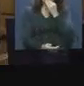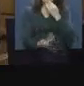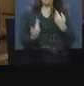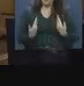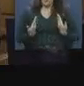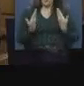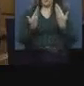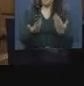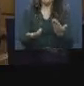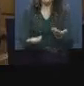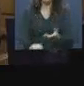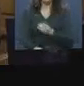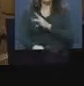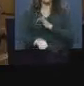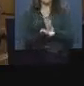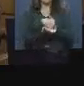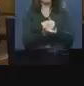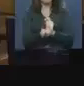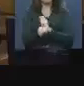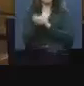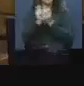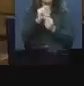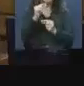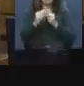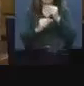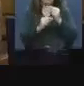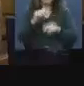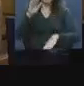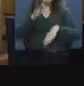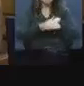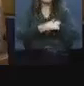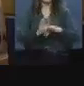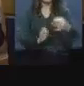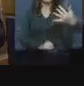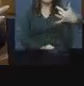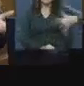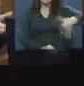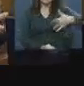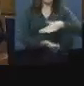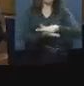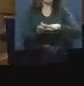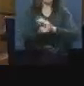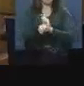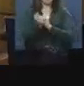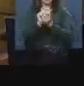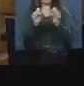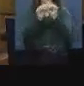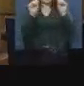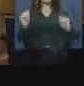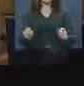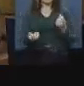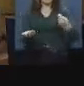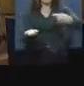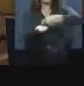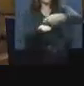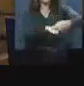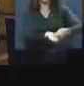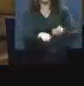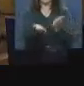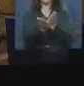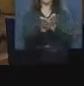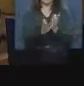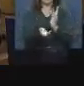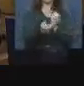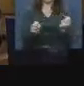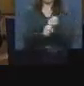ofrecido a los chilenos una agenda de cambios graduales de la máxima importancia. Por ejemplo, modificando el sistema de financiamiento de la escolaridad,